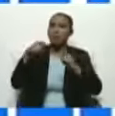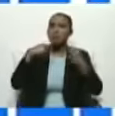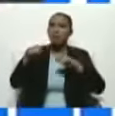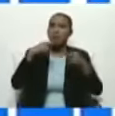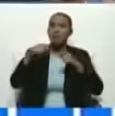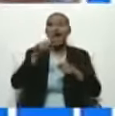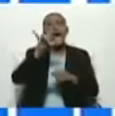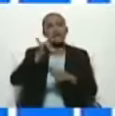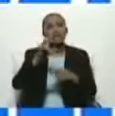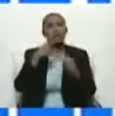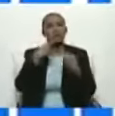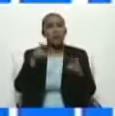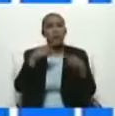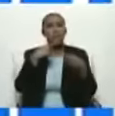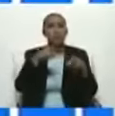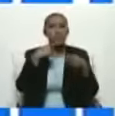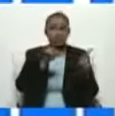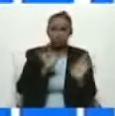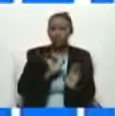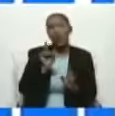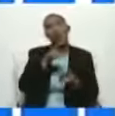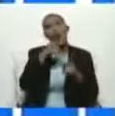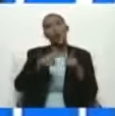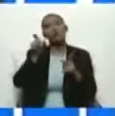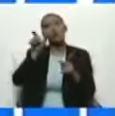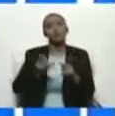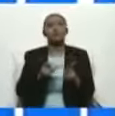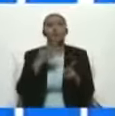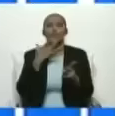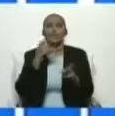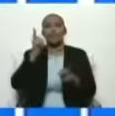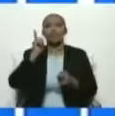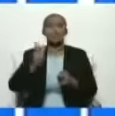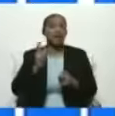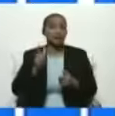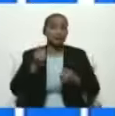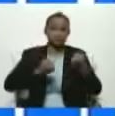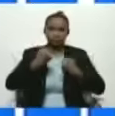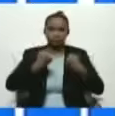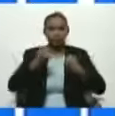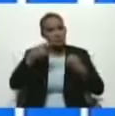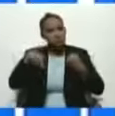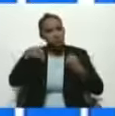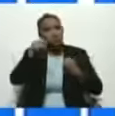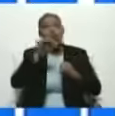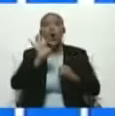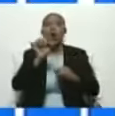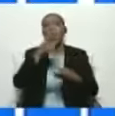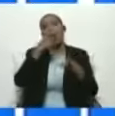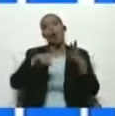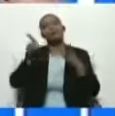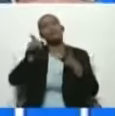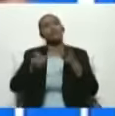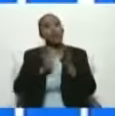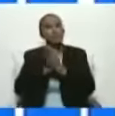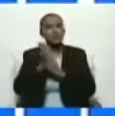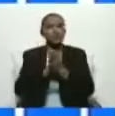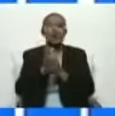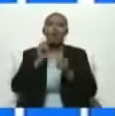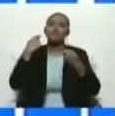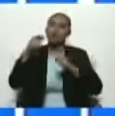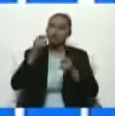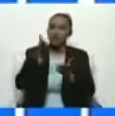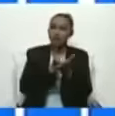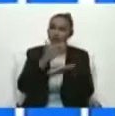O el otro emprendedor que montó un servicio de taxis. O el otro emprendedor que vende tortas a domicilio. O el otro